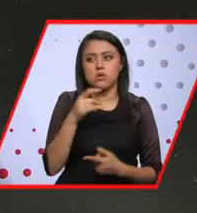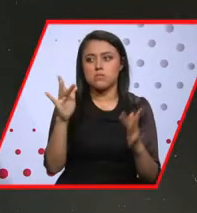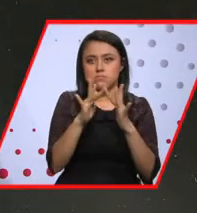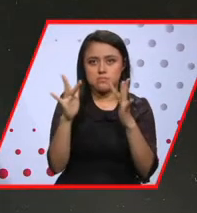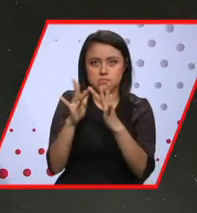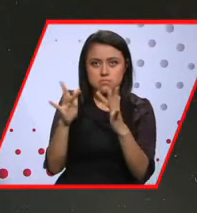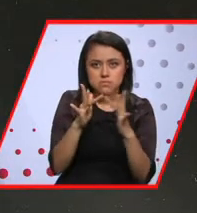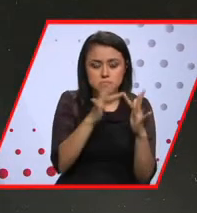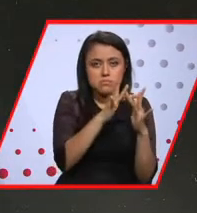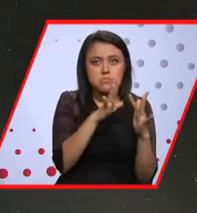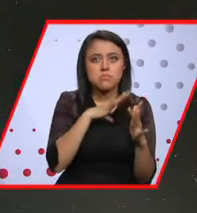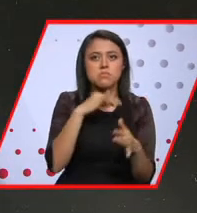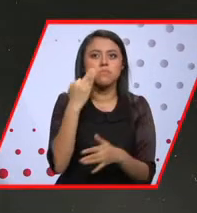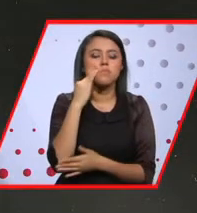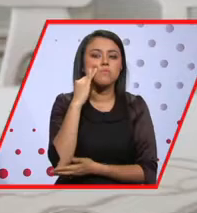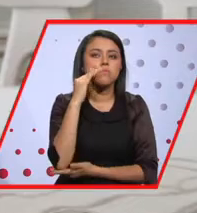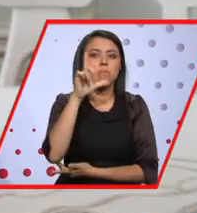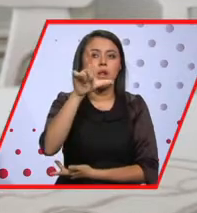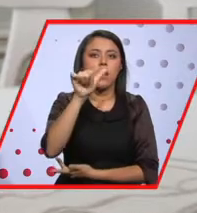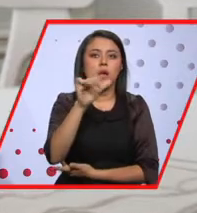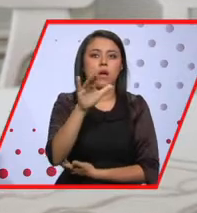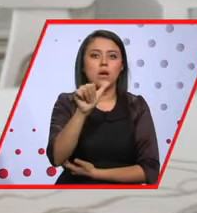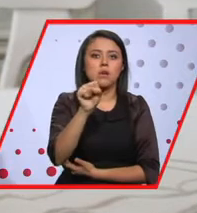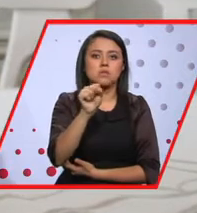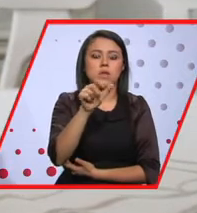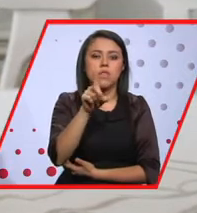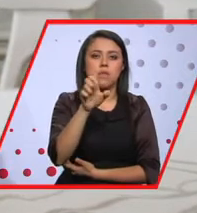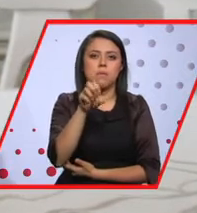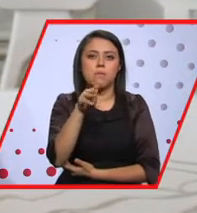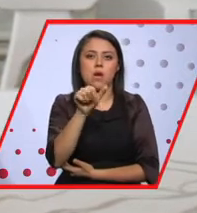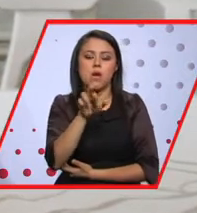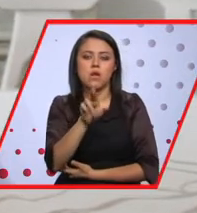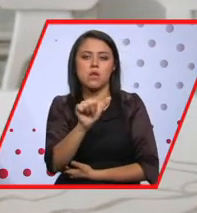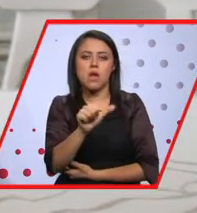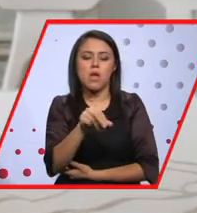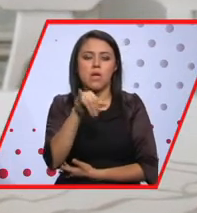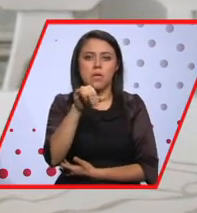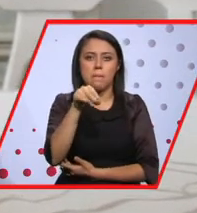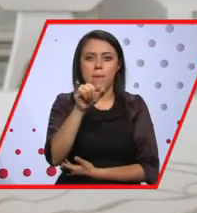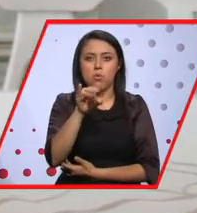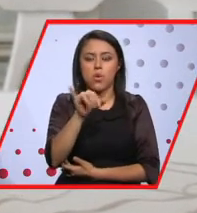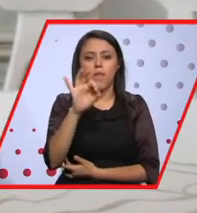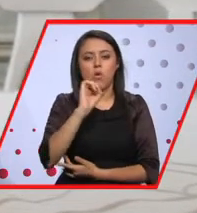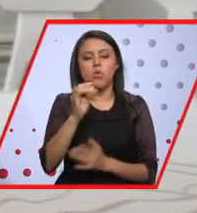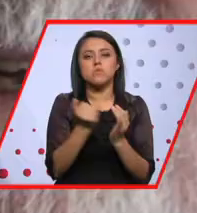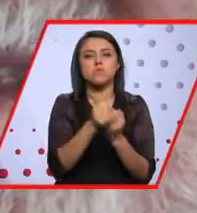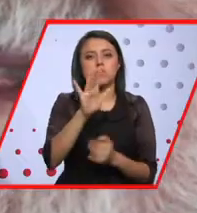en la página de Facebook La Casa de María Inmaculada o solicitarse al teléfono